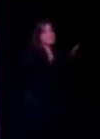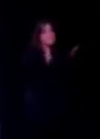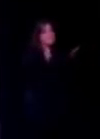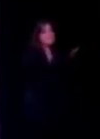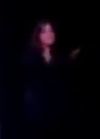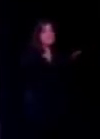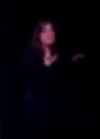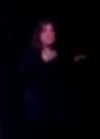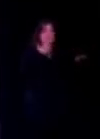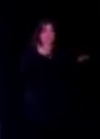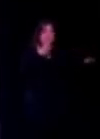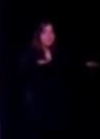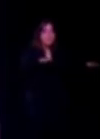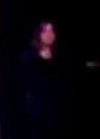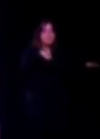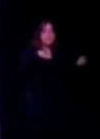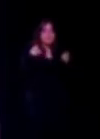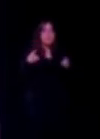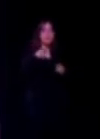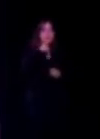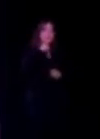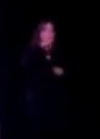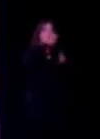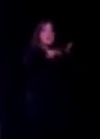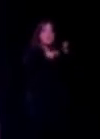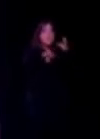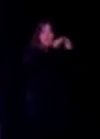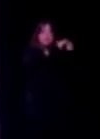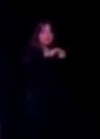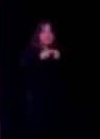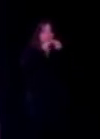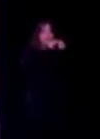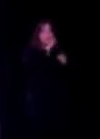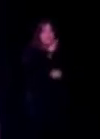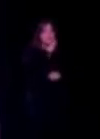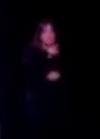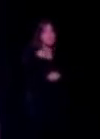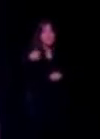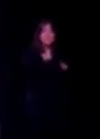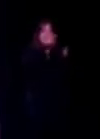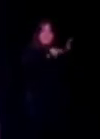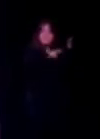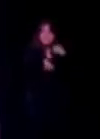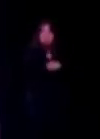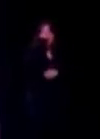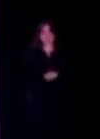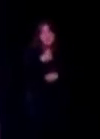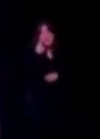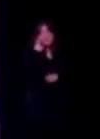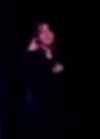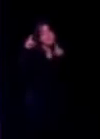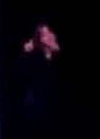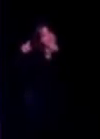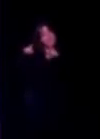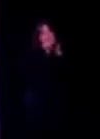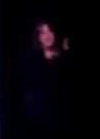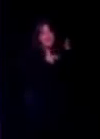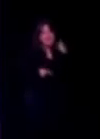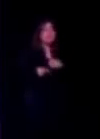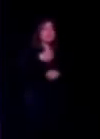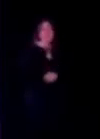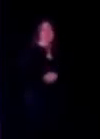la lectura. ¿Cómo? Pues con lectura global. ¿Por qué? Pues porque no sabe leer. ¿Para qué? Pues para que aprenda a leer. Luis, que